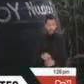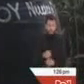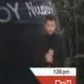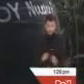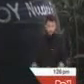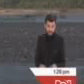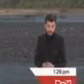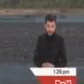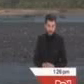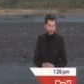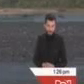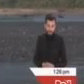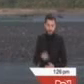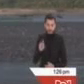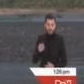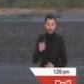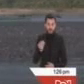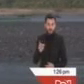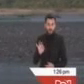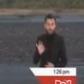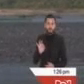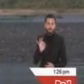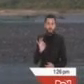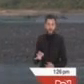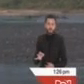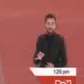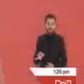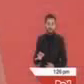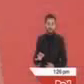siendo Nuquí, un paraíso real. Hora de debatir y analizar.